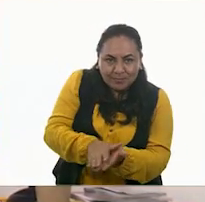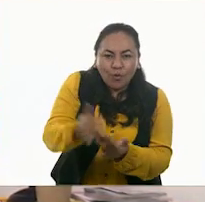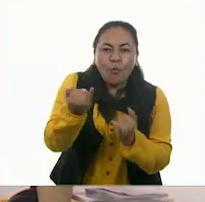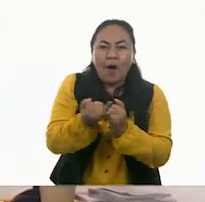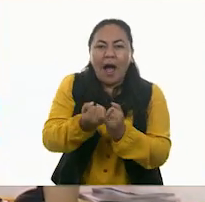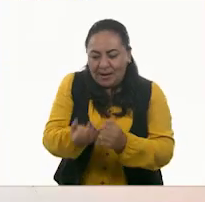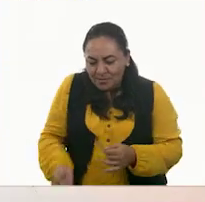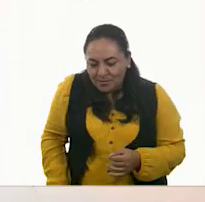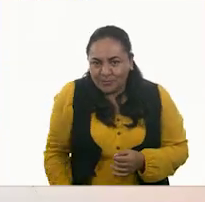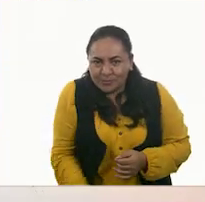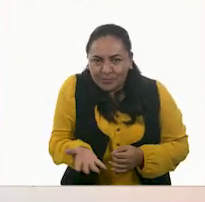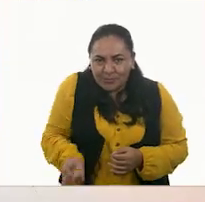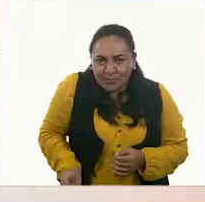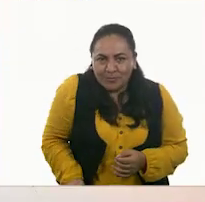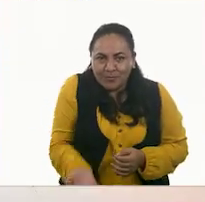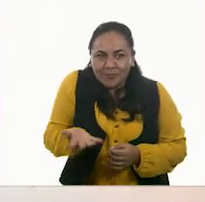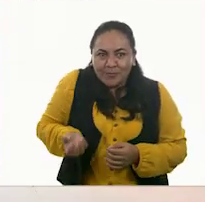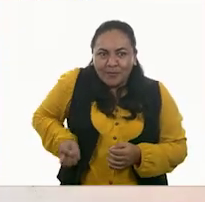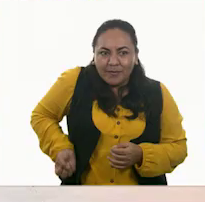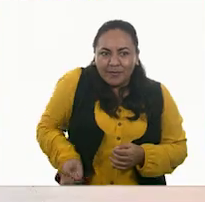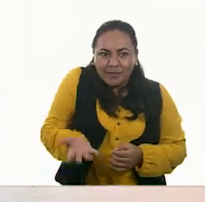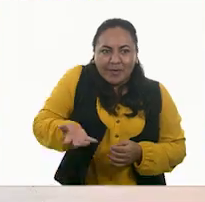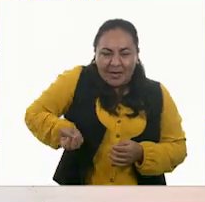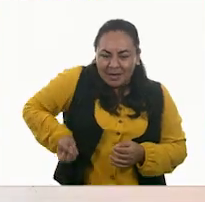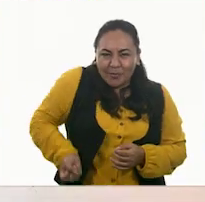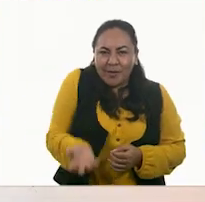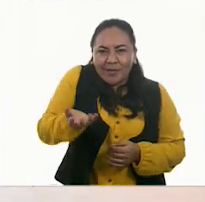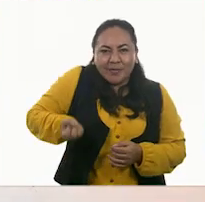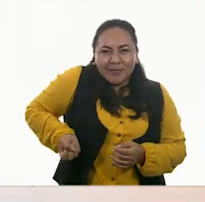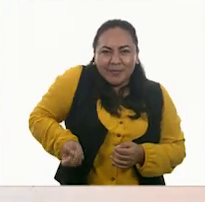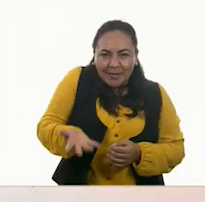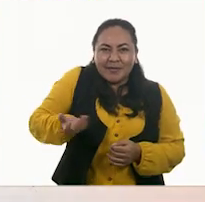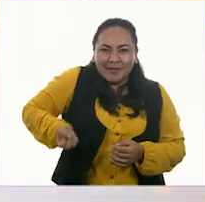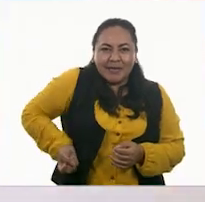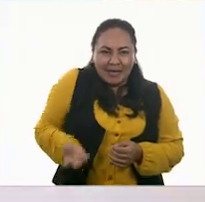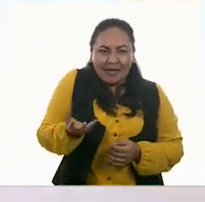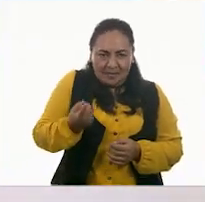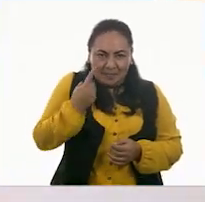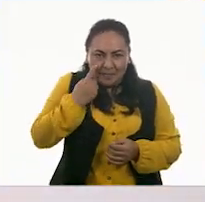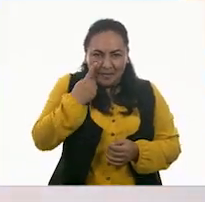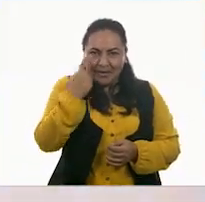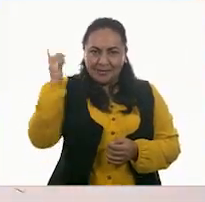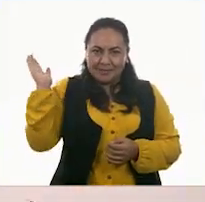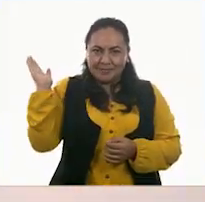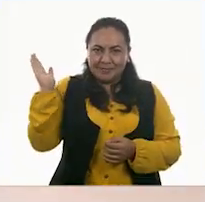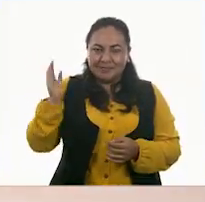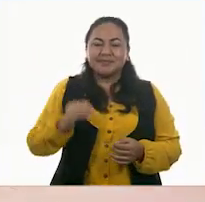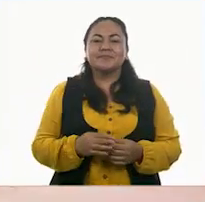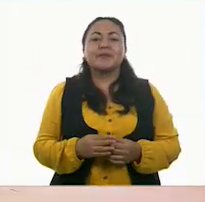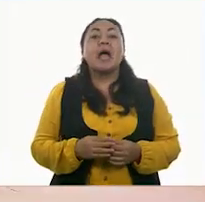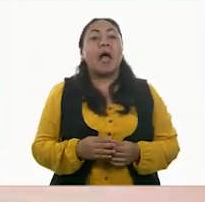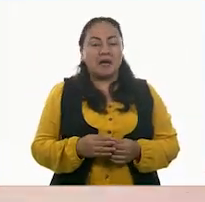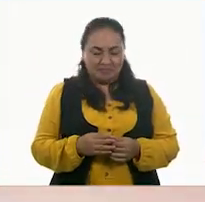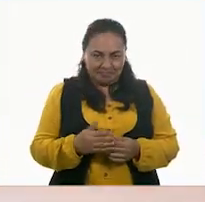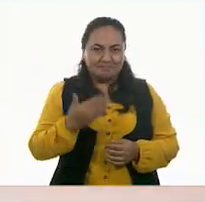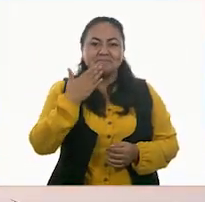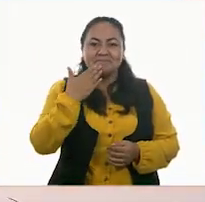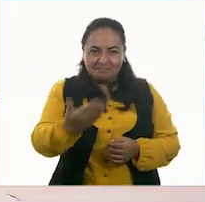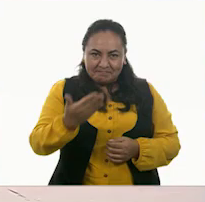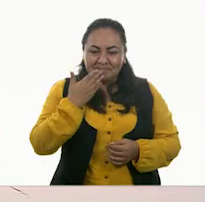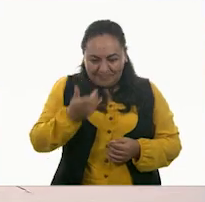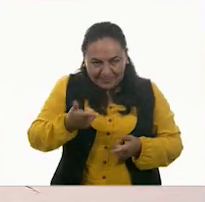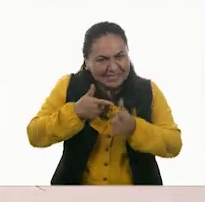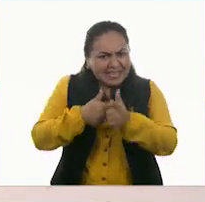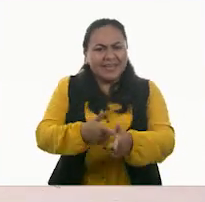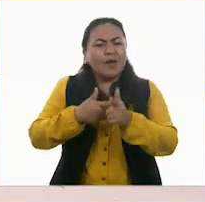boliche. Exactamente. Ruédalo. Ruédalo. Venga, Aníbal. Muy bien. Ruédalo. Excelente. Sigue